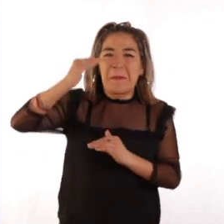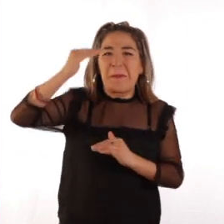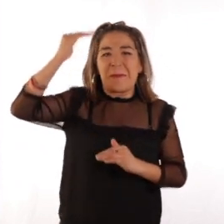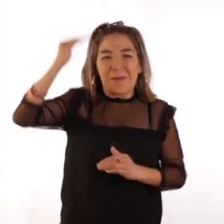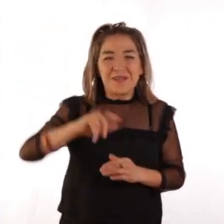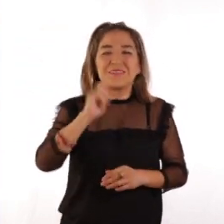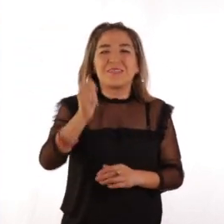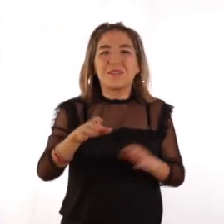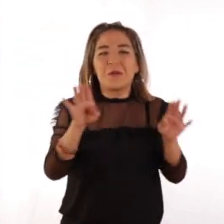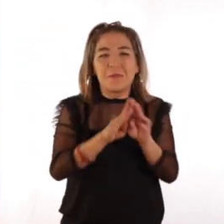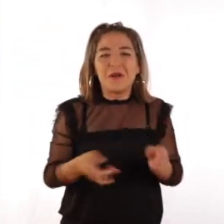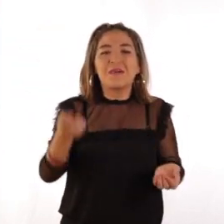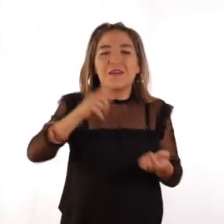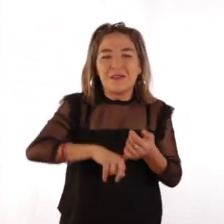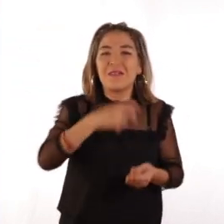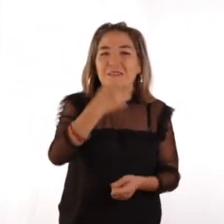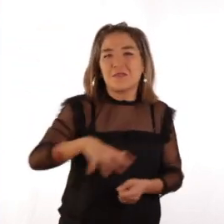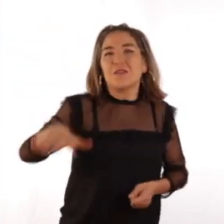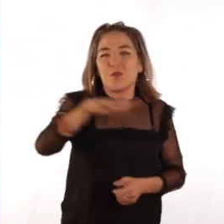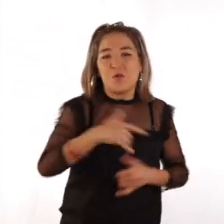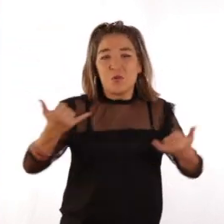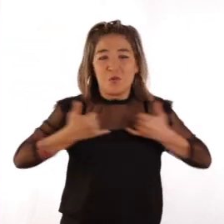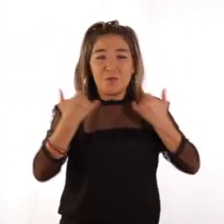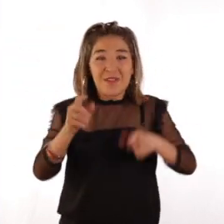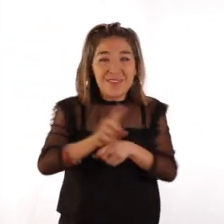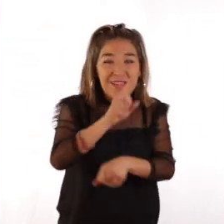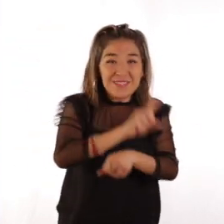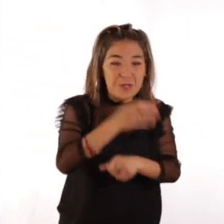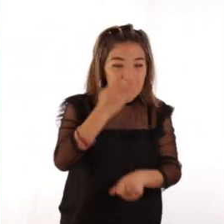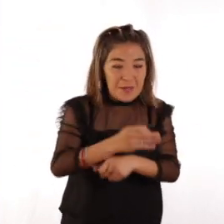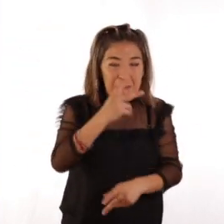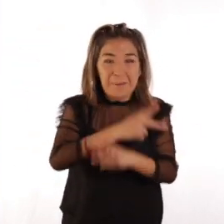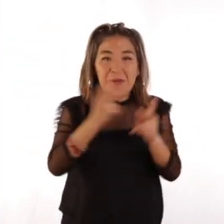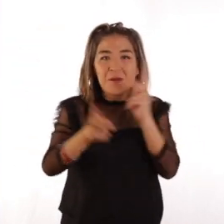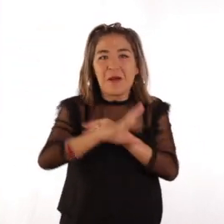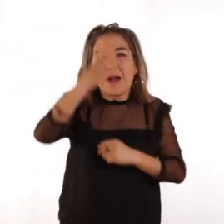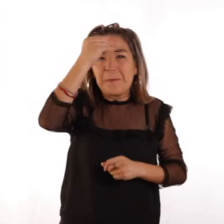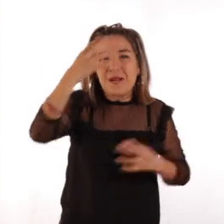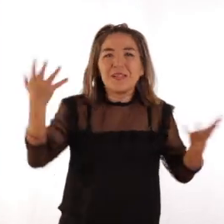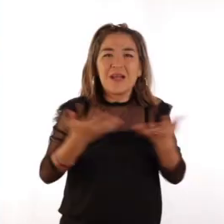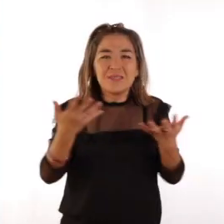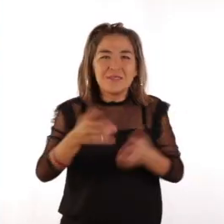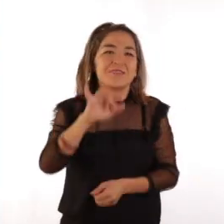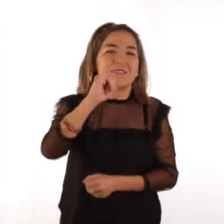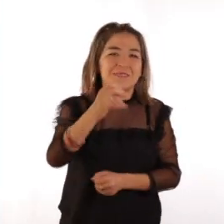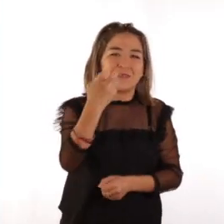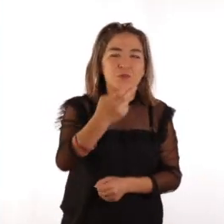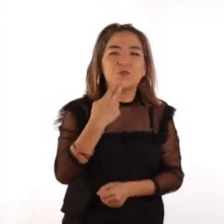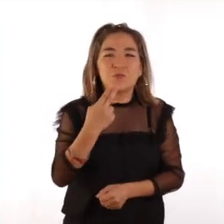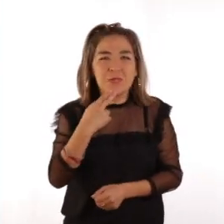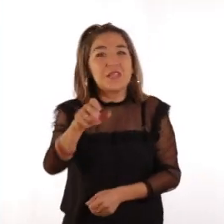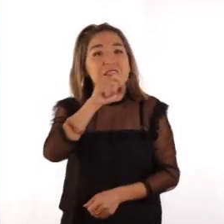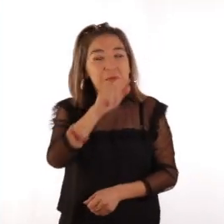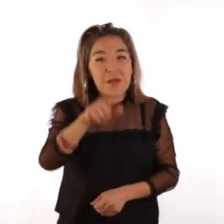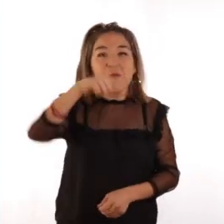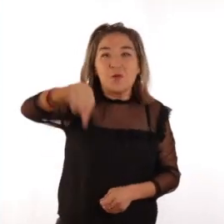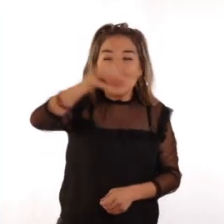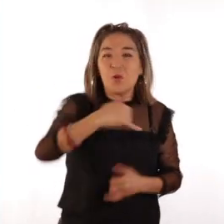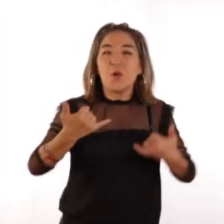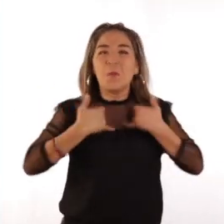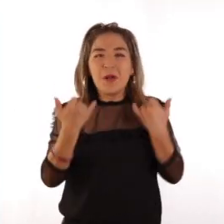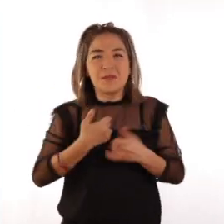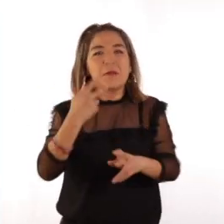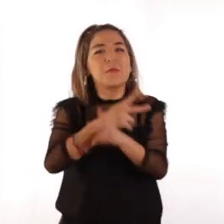crecimiento y factores, etcétera, que los chavos desde la prepa los están aprendiendo a utilizar. Así es, y van a